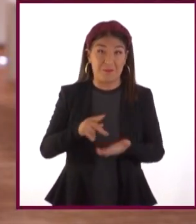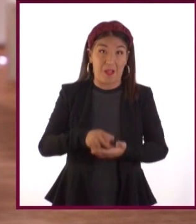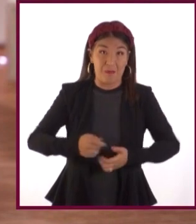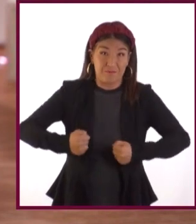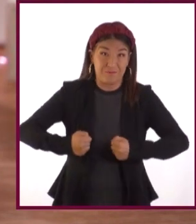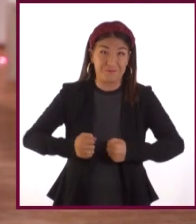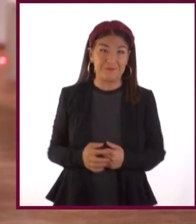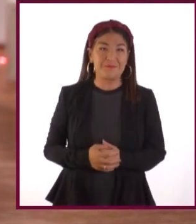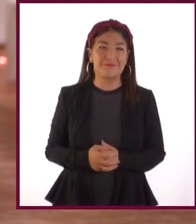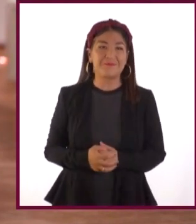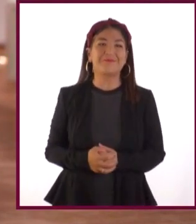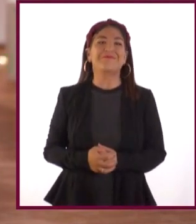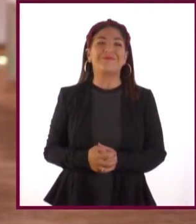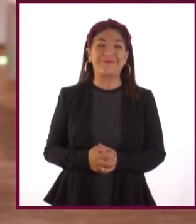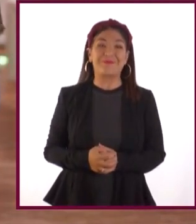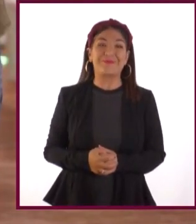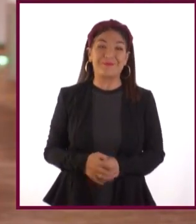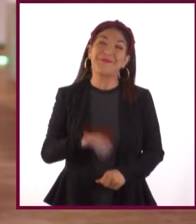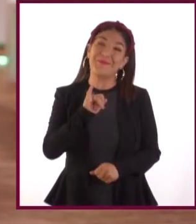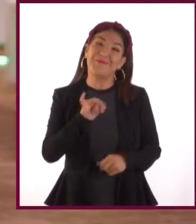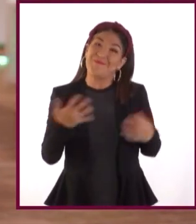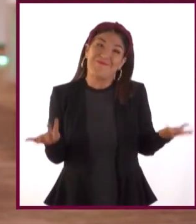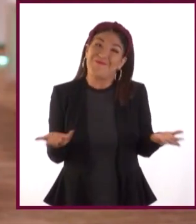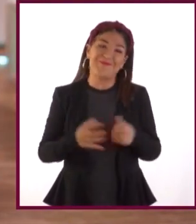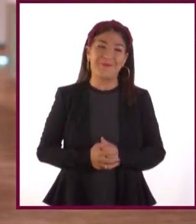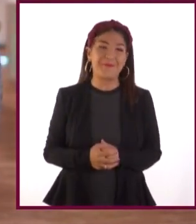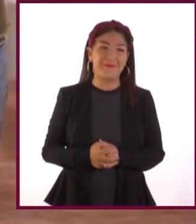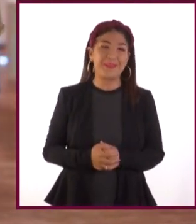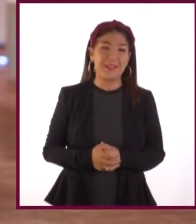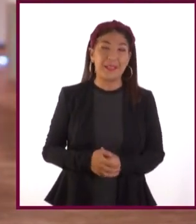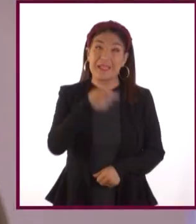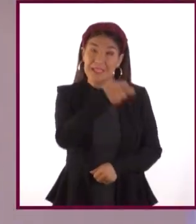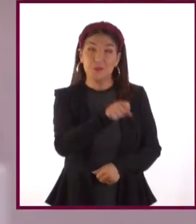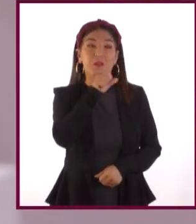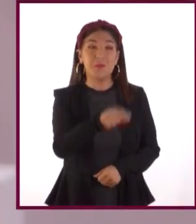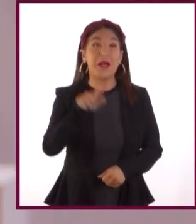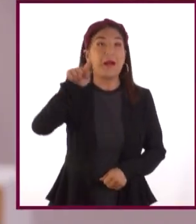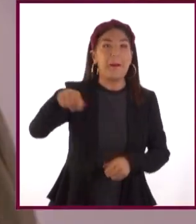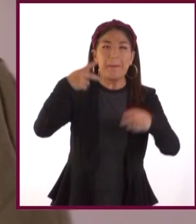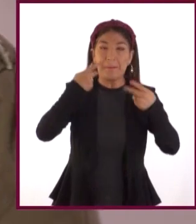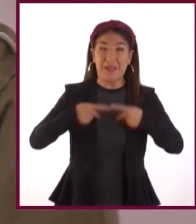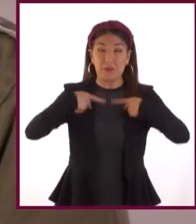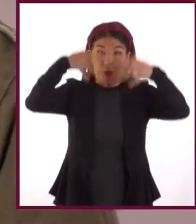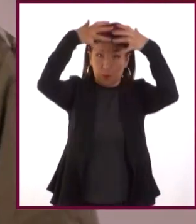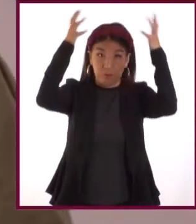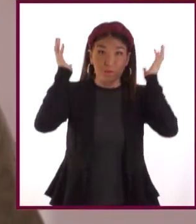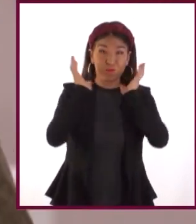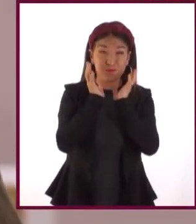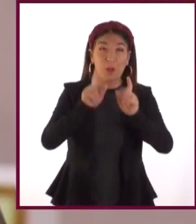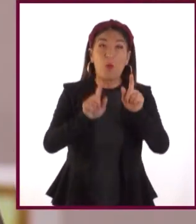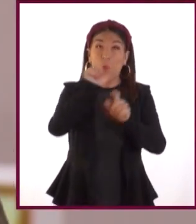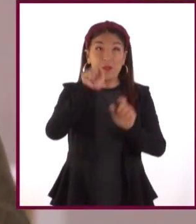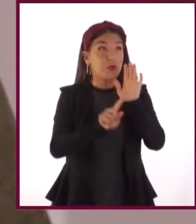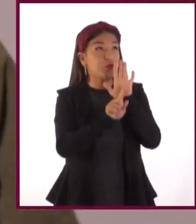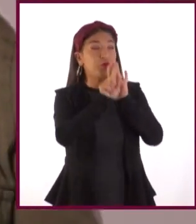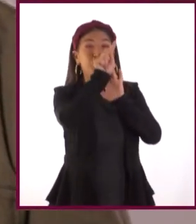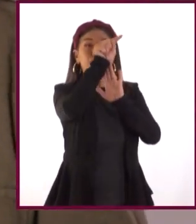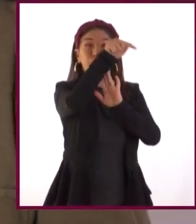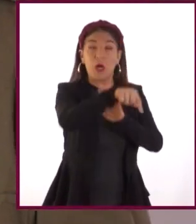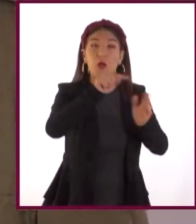elemental. Cualquier cuerpo a 5.610 metros sobre el nivel del mar va a pesar un poco menos, pero tu masa corporal sigue en